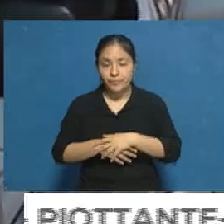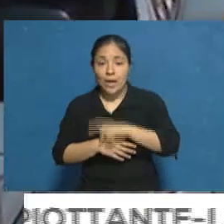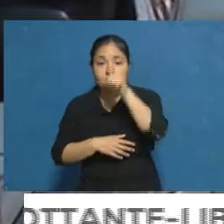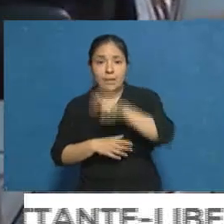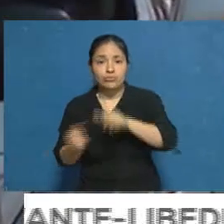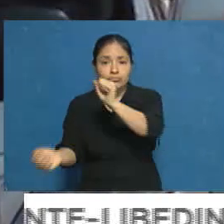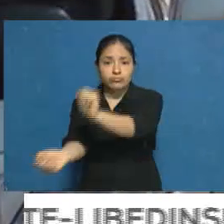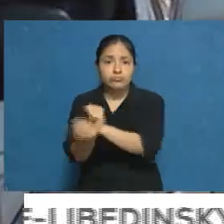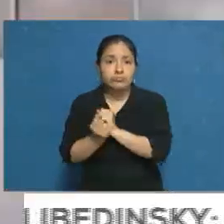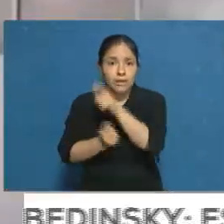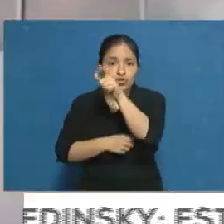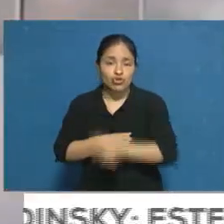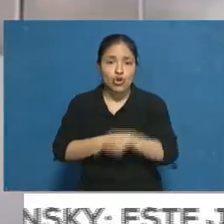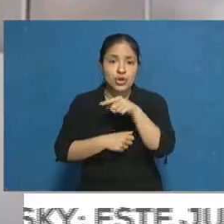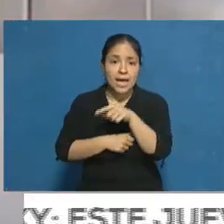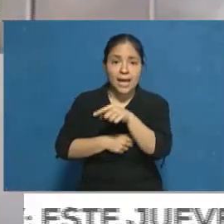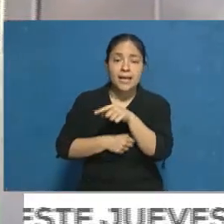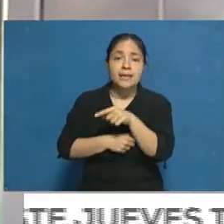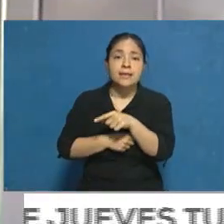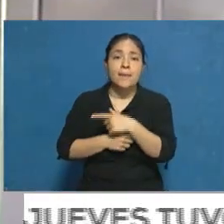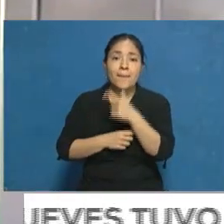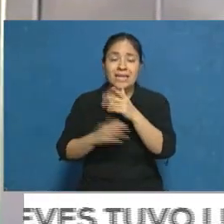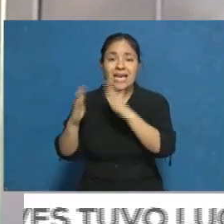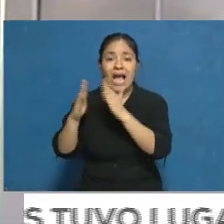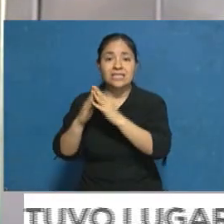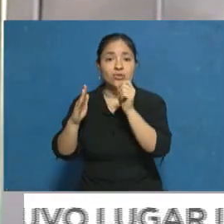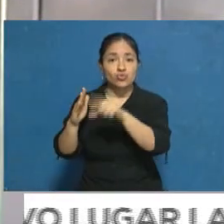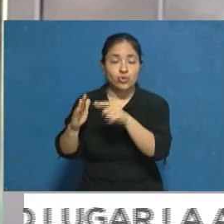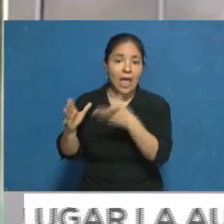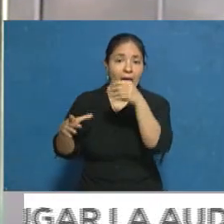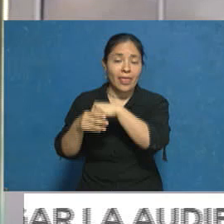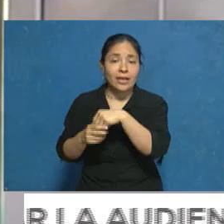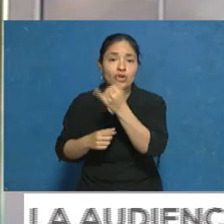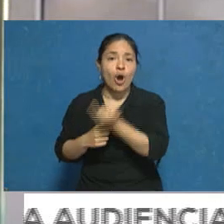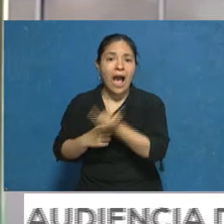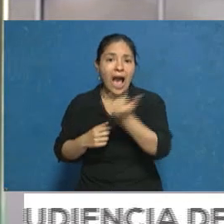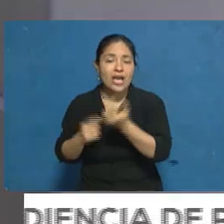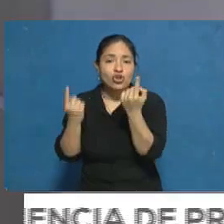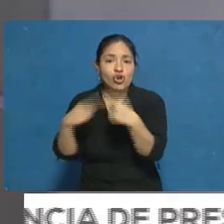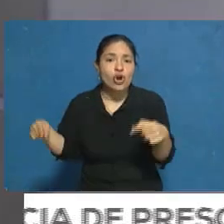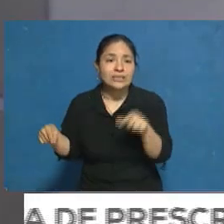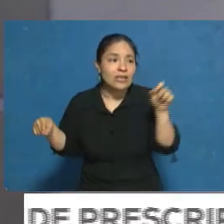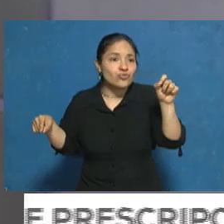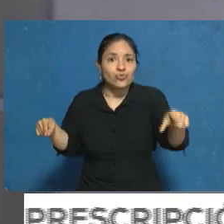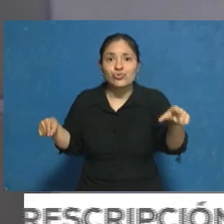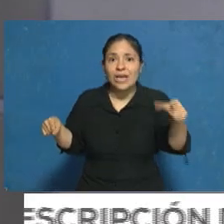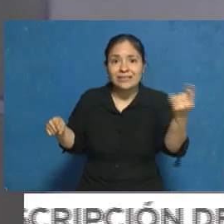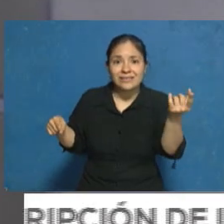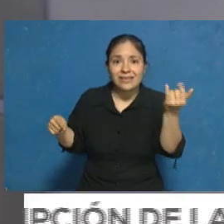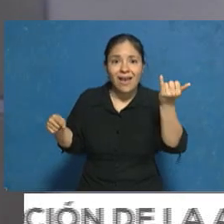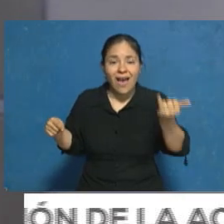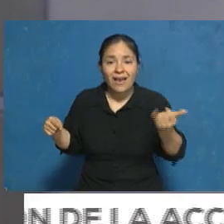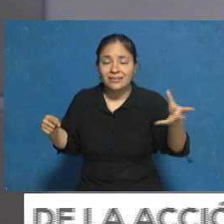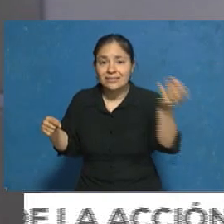según las primeras informaciones en su vivienda se le encontraron pertenencias de la víctima y